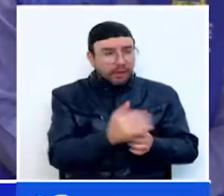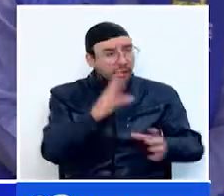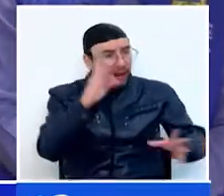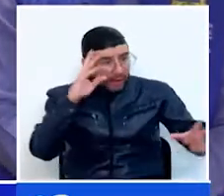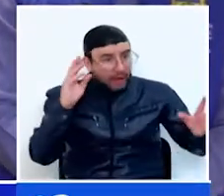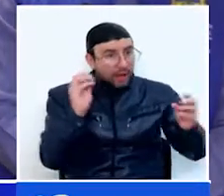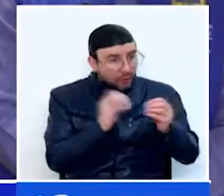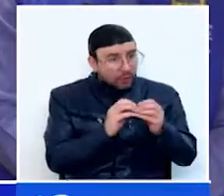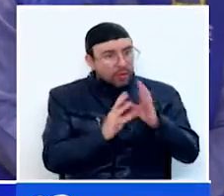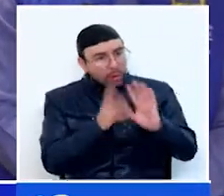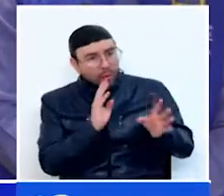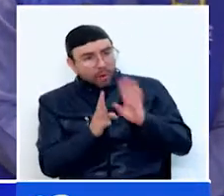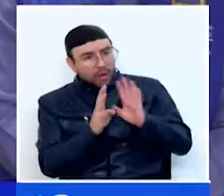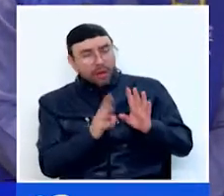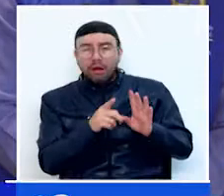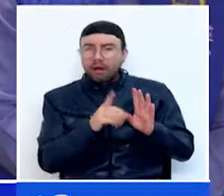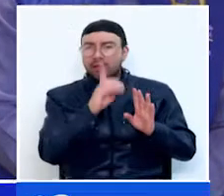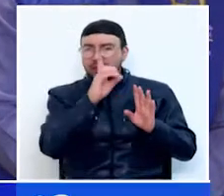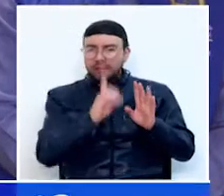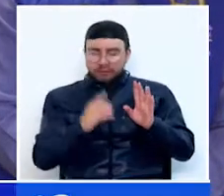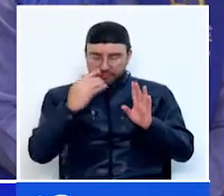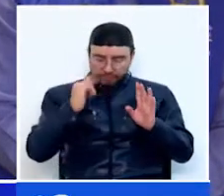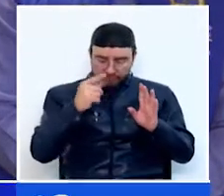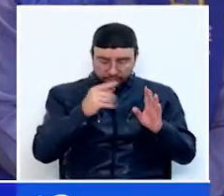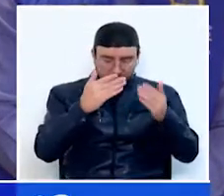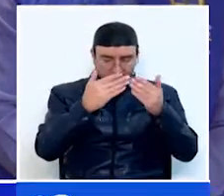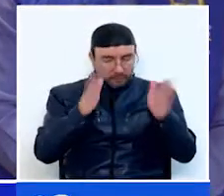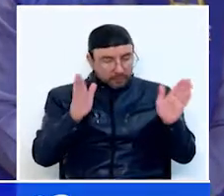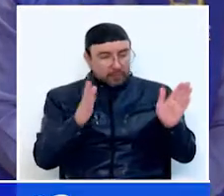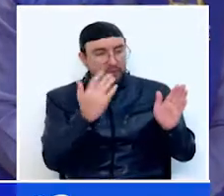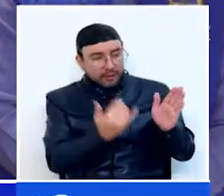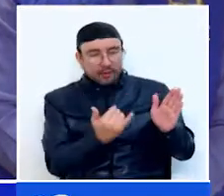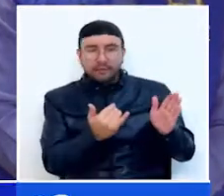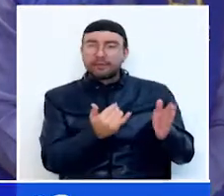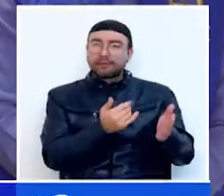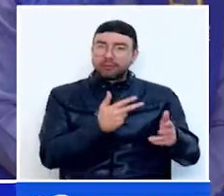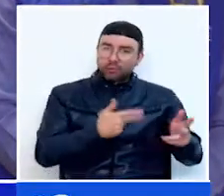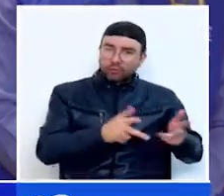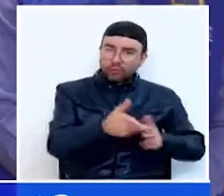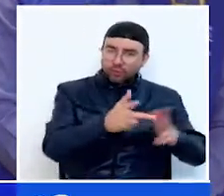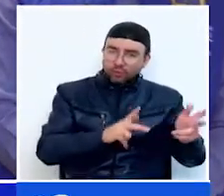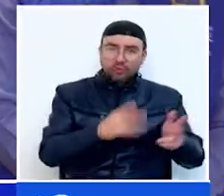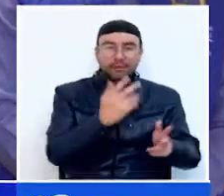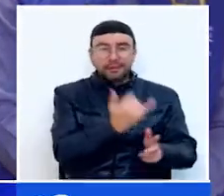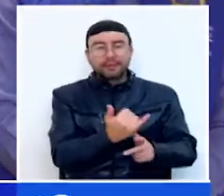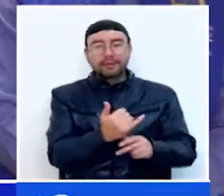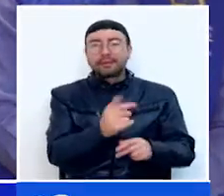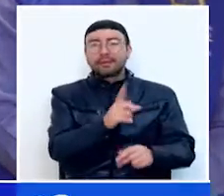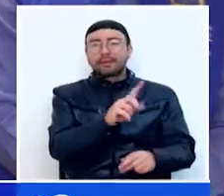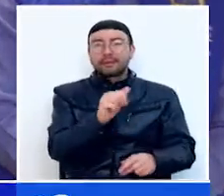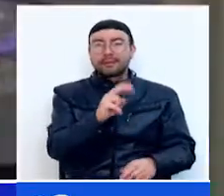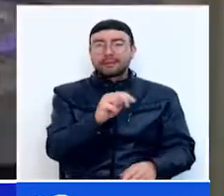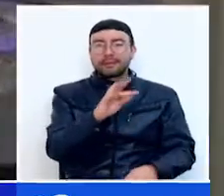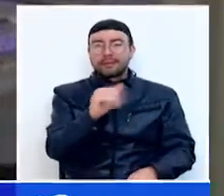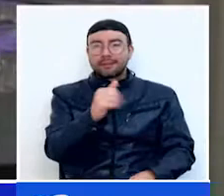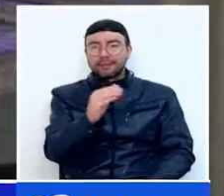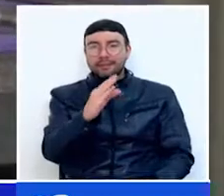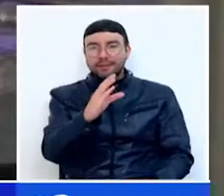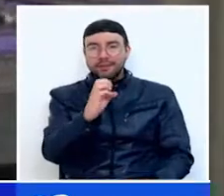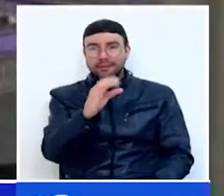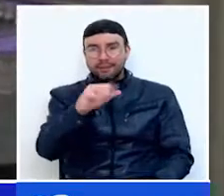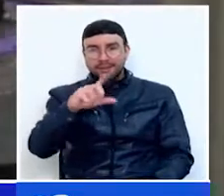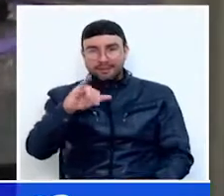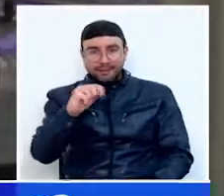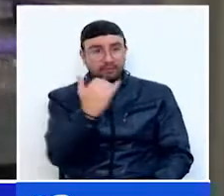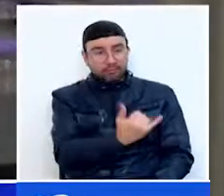finalmente con la decisión de abrir pasos parciales en el sector de Santa Cecilia hacia el Chocó. Asimismo,